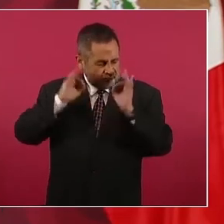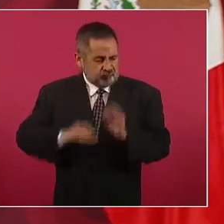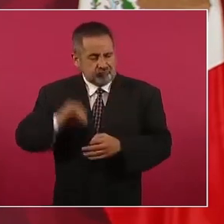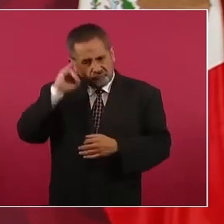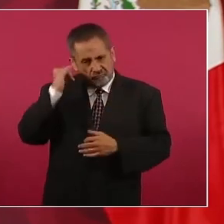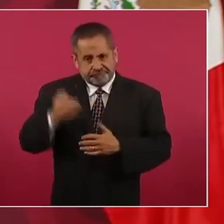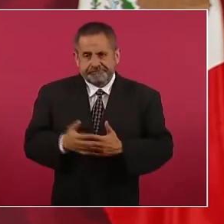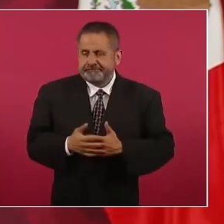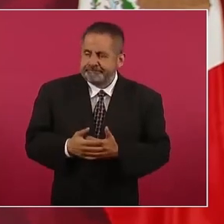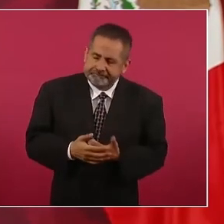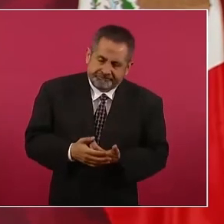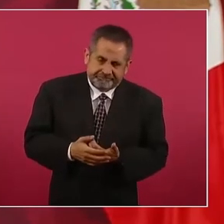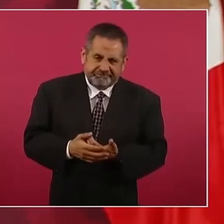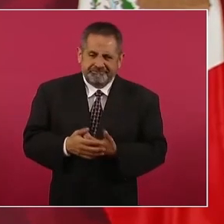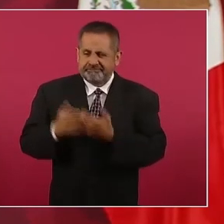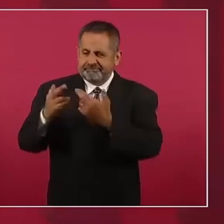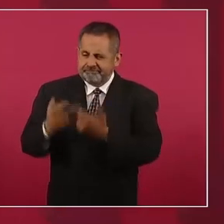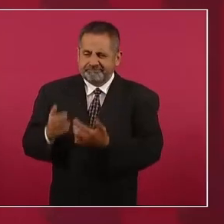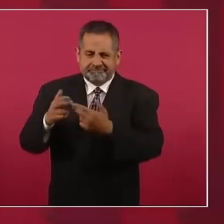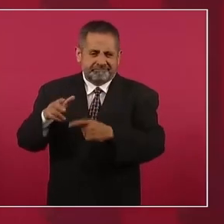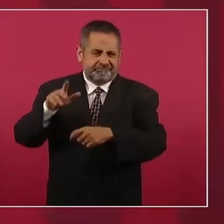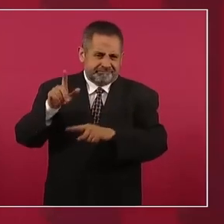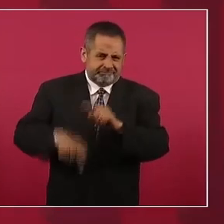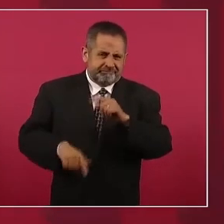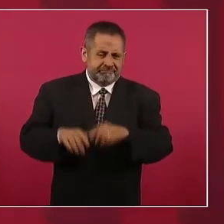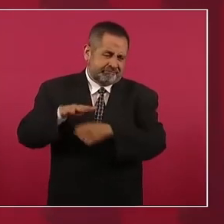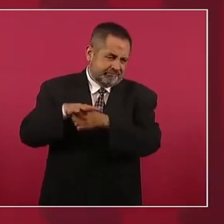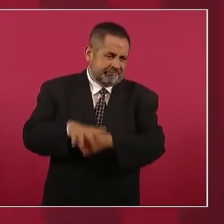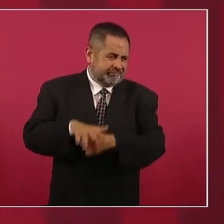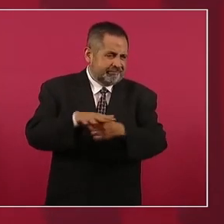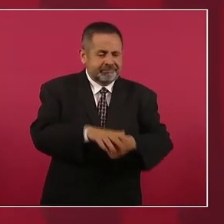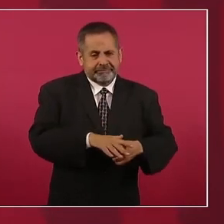Y empieza el descrédito